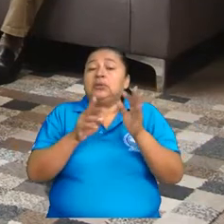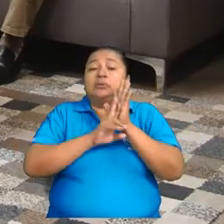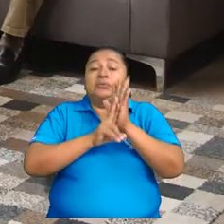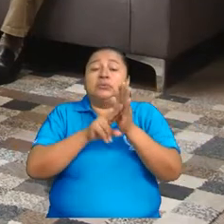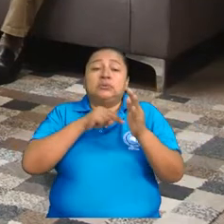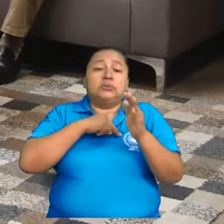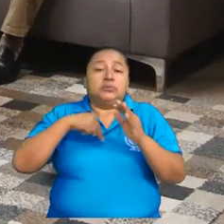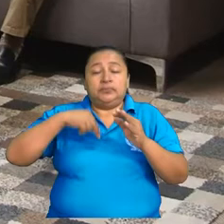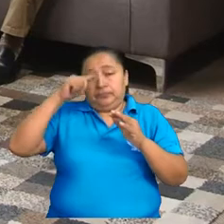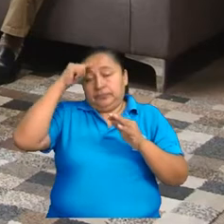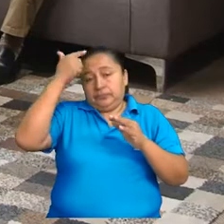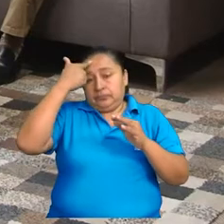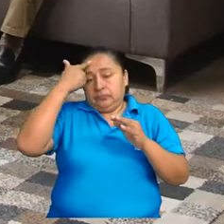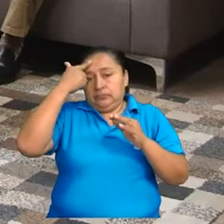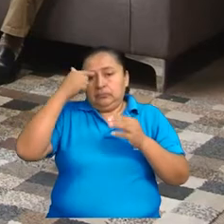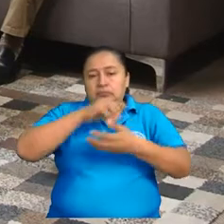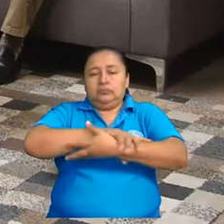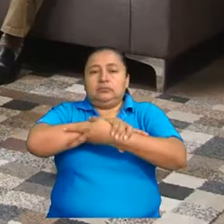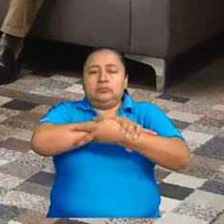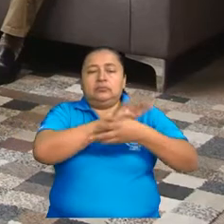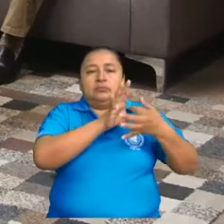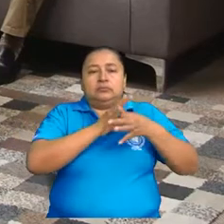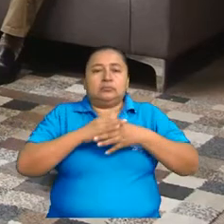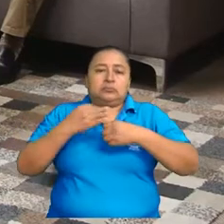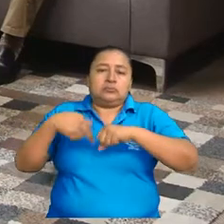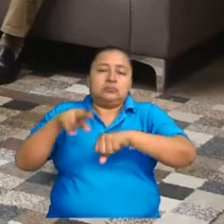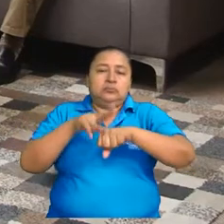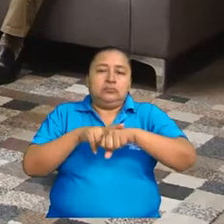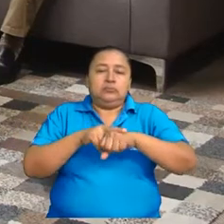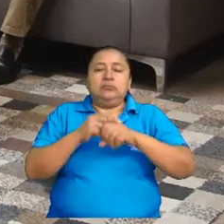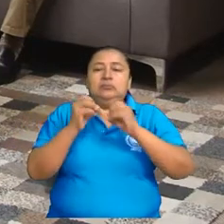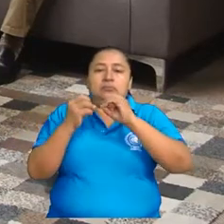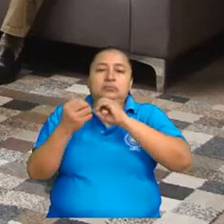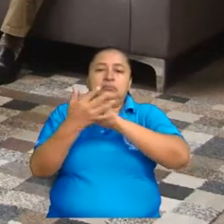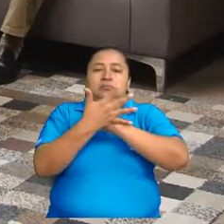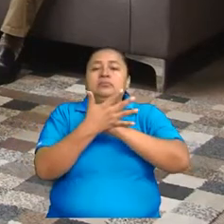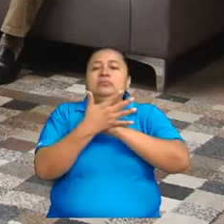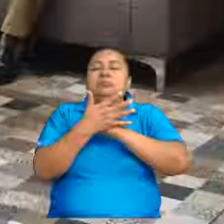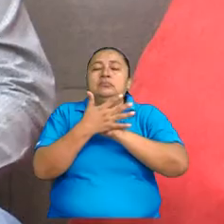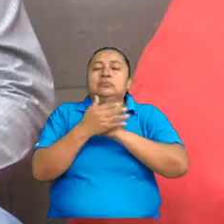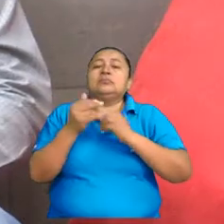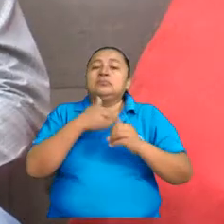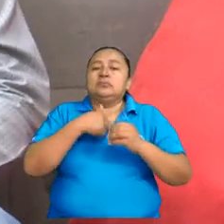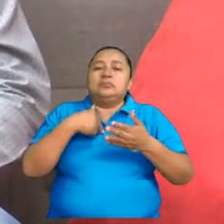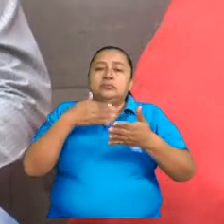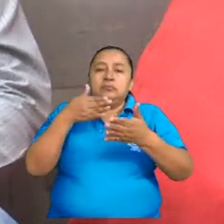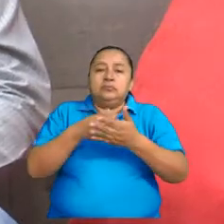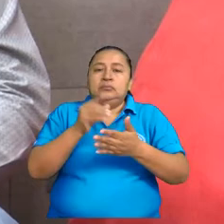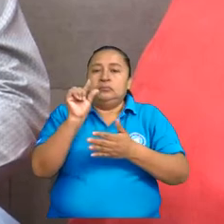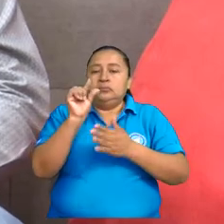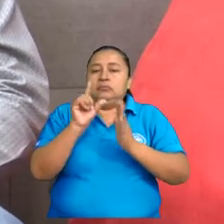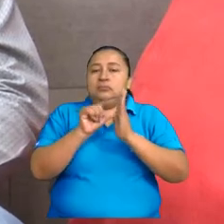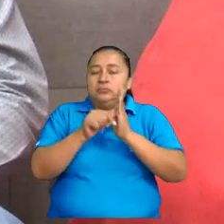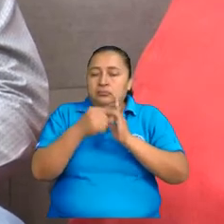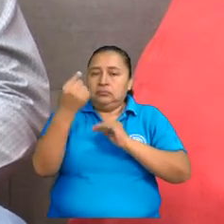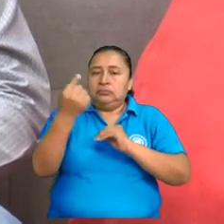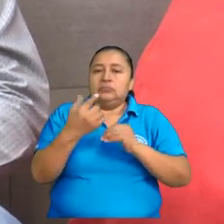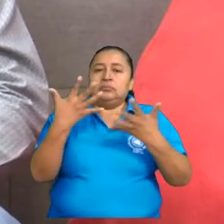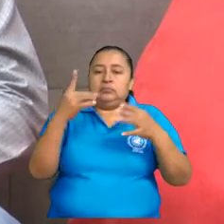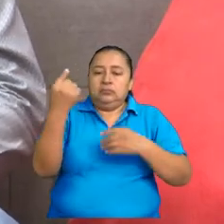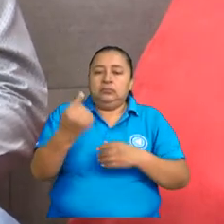nuestro gobierno, el Gobierno de Reconciliación y Unidad Nacional ante el COVID o coronavirus. Hacemos una breve pausa y nosotros ya